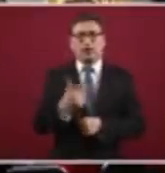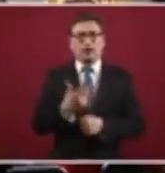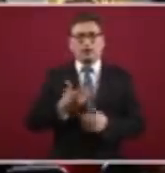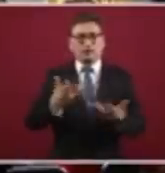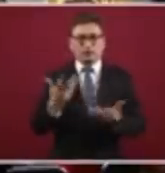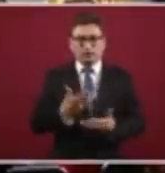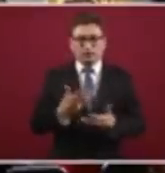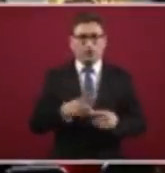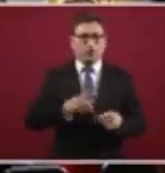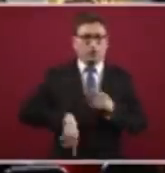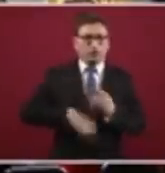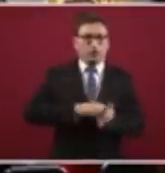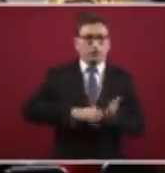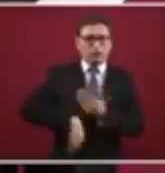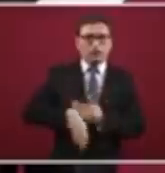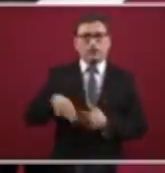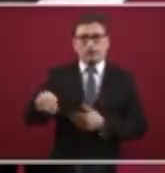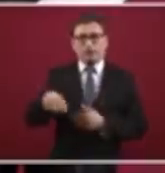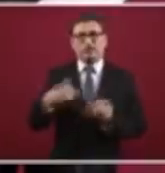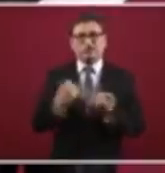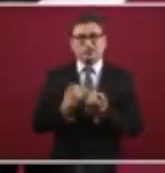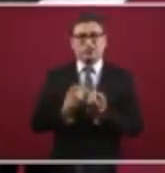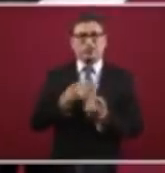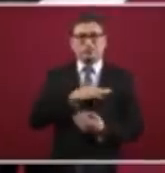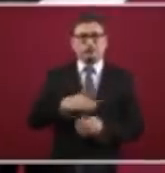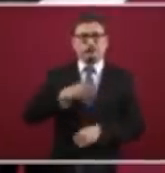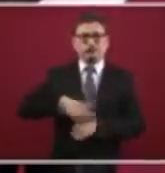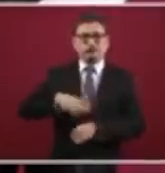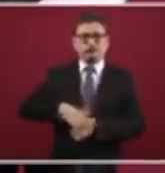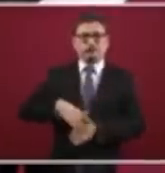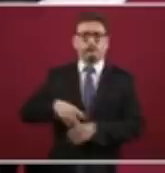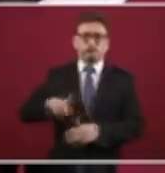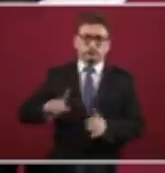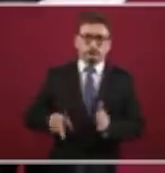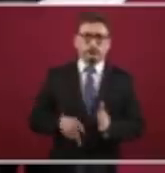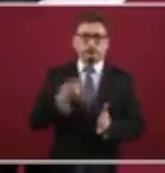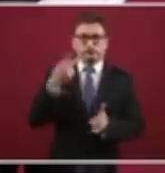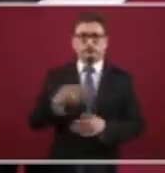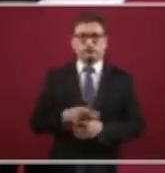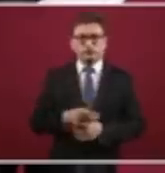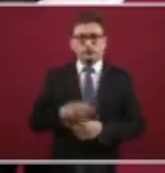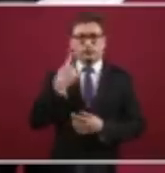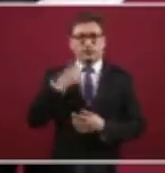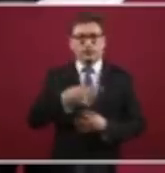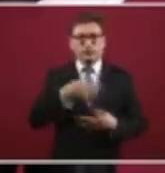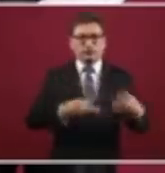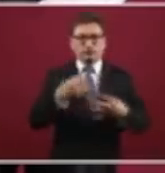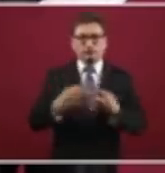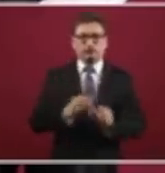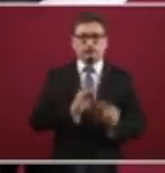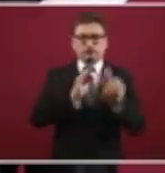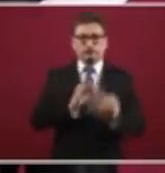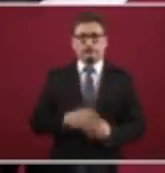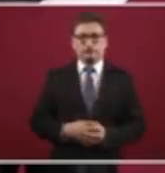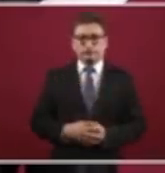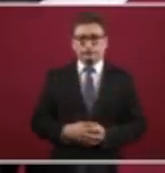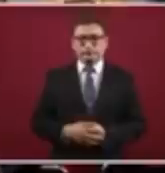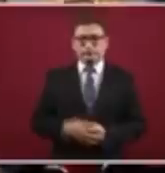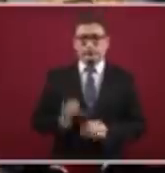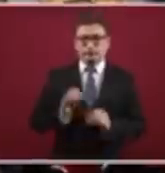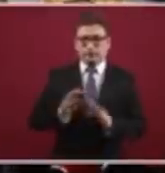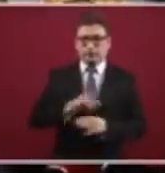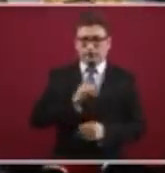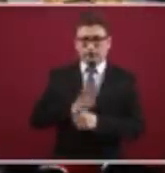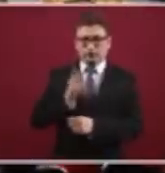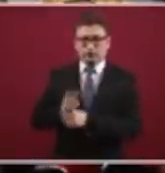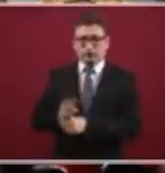de omisiones volverán a ser llamados para que rindan cuentas ante los tribunales e implicaría que estarían localizables están